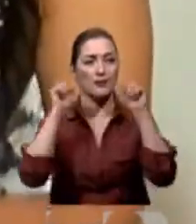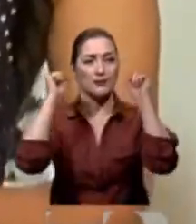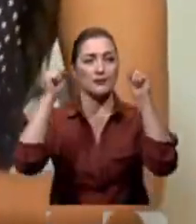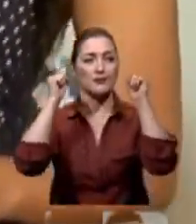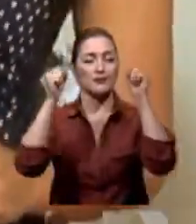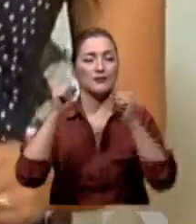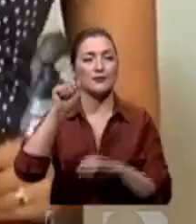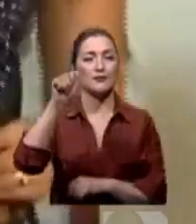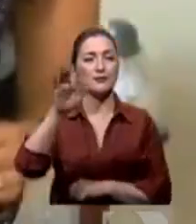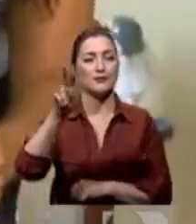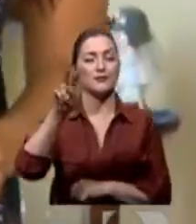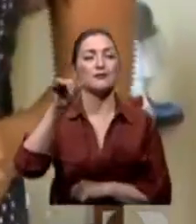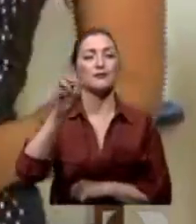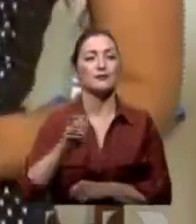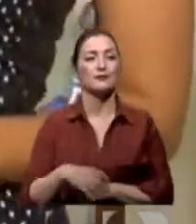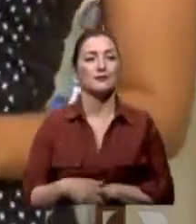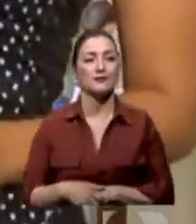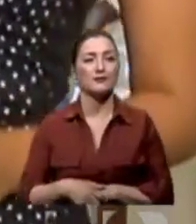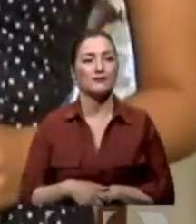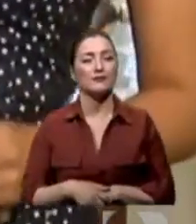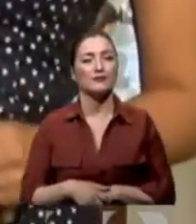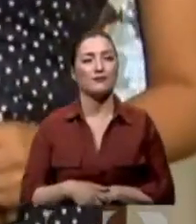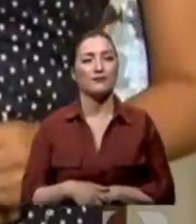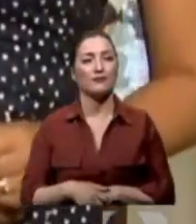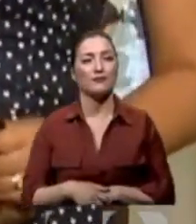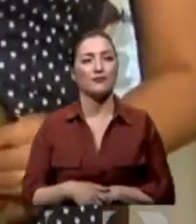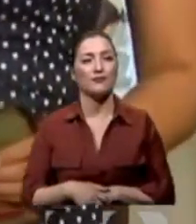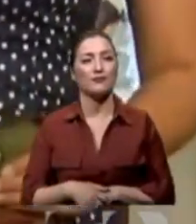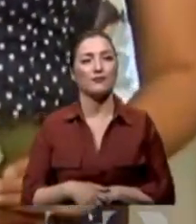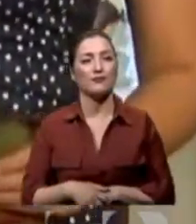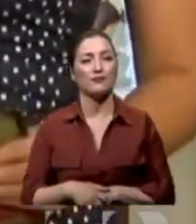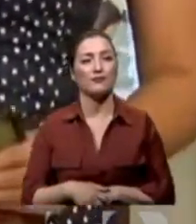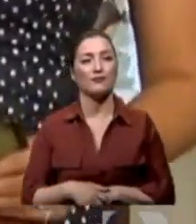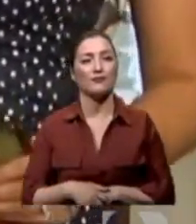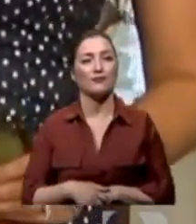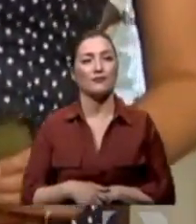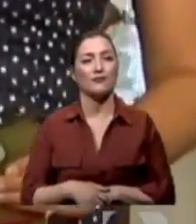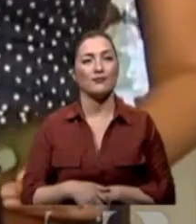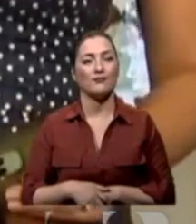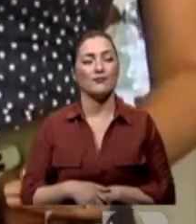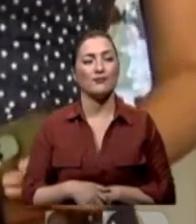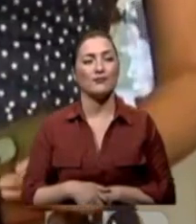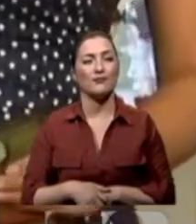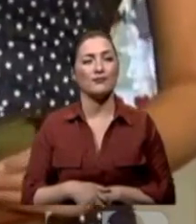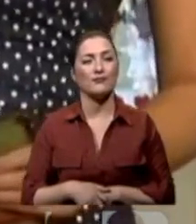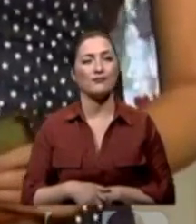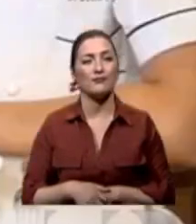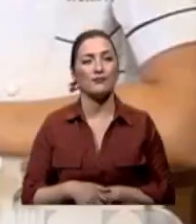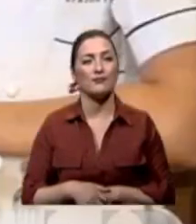no. Atavío se pasó. Que sí, que no. Atavío se pasó. Que sí, que